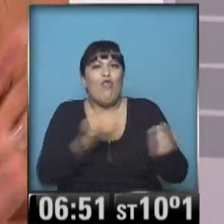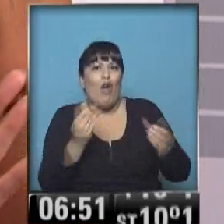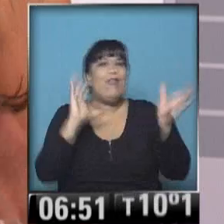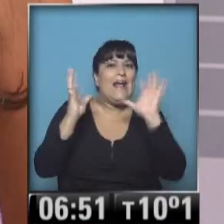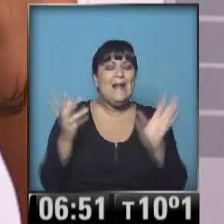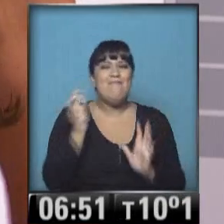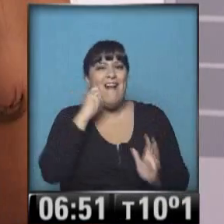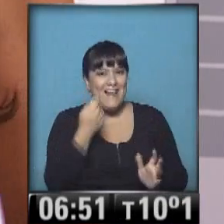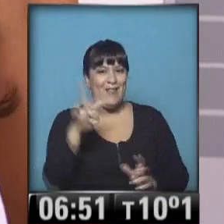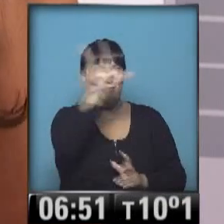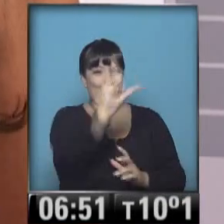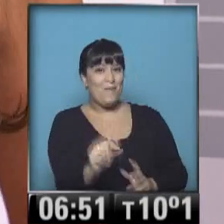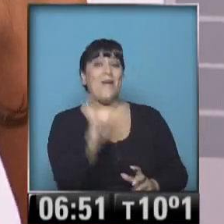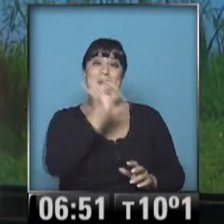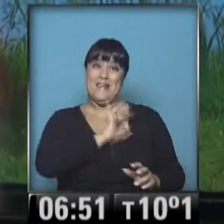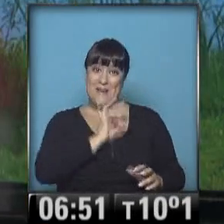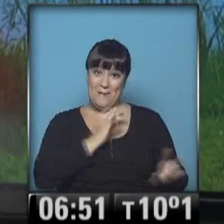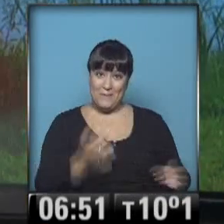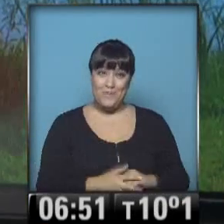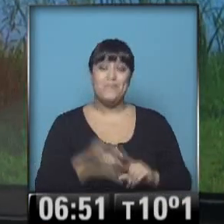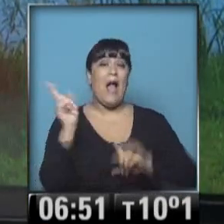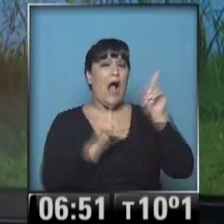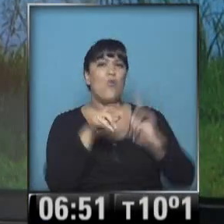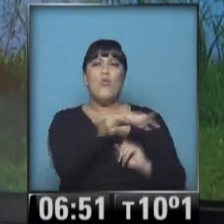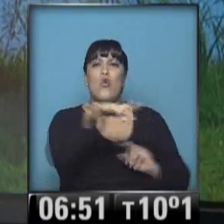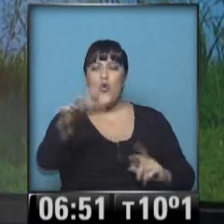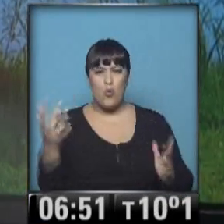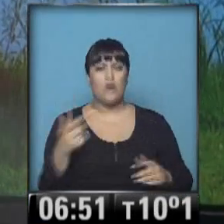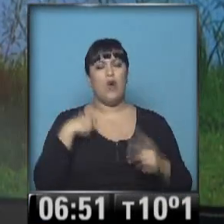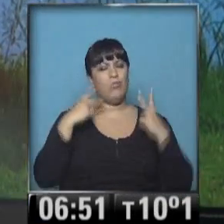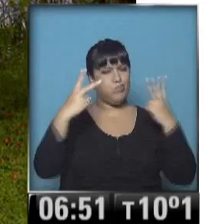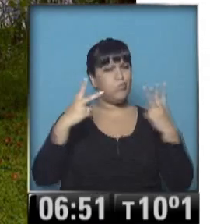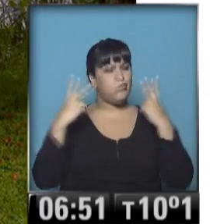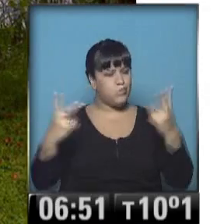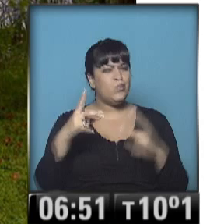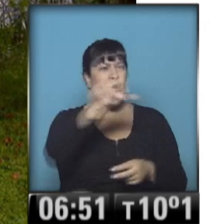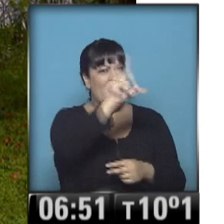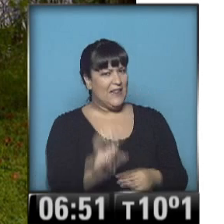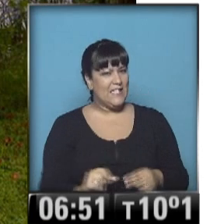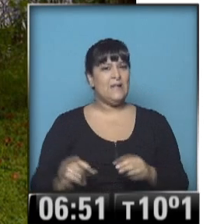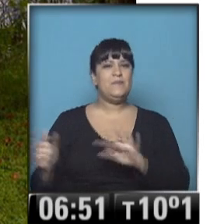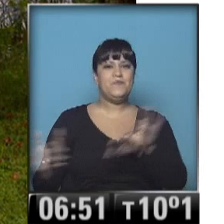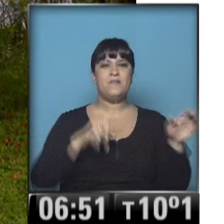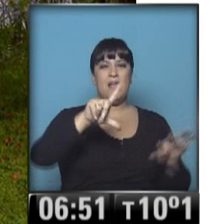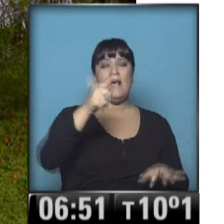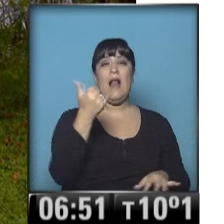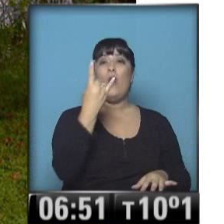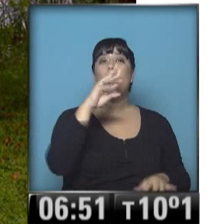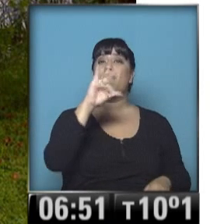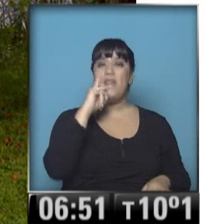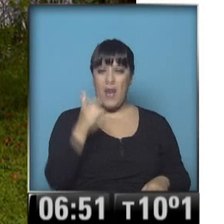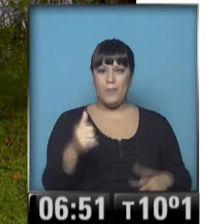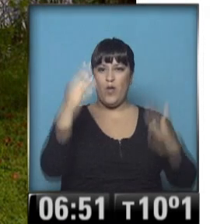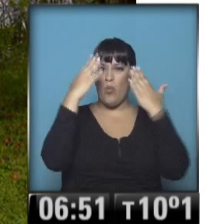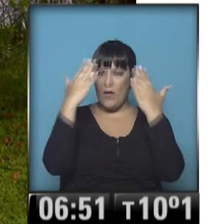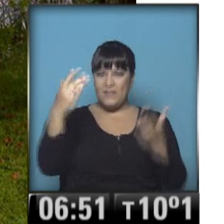microclimas en todo el país, así que a tener en cuenta. Sí, algunos paisajes, vos sabés que viajé bastante por Qué Argentina. Bueno. Claudia Cardoso, buen día, Nadia,